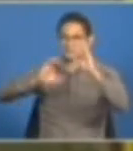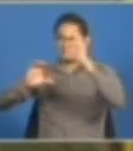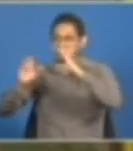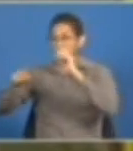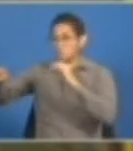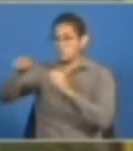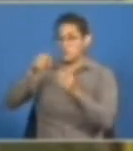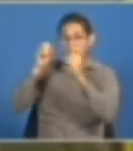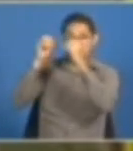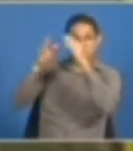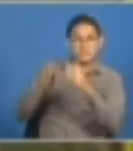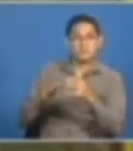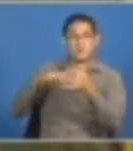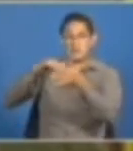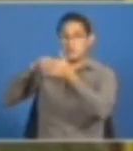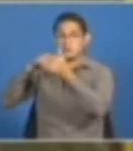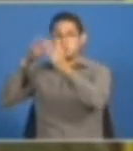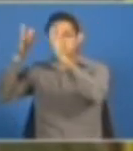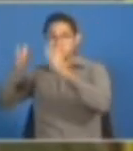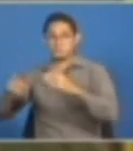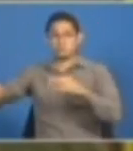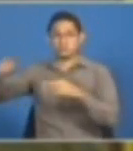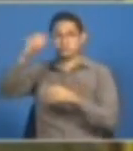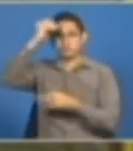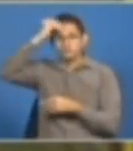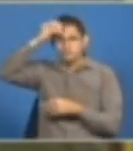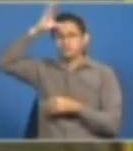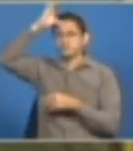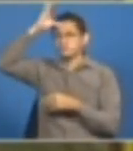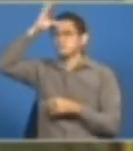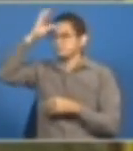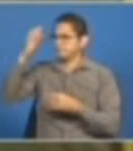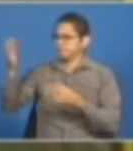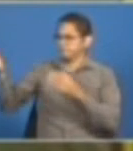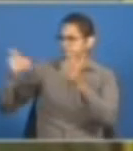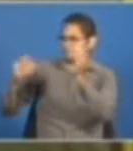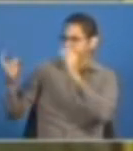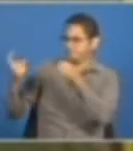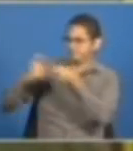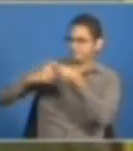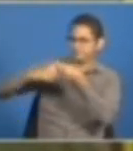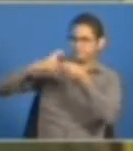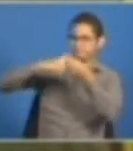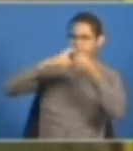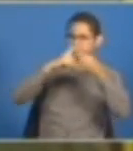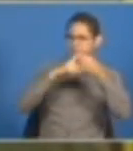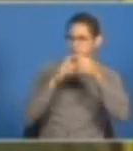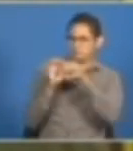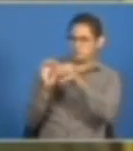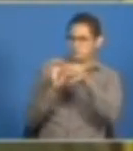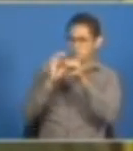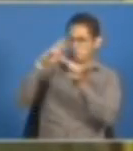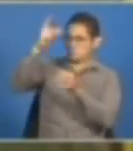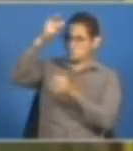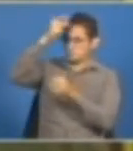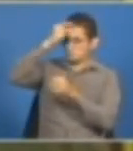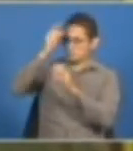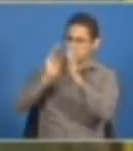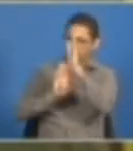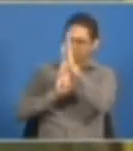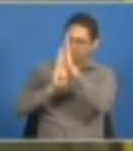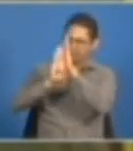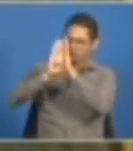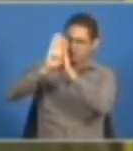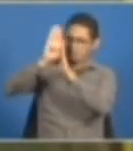estudiantes con experiencia para que se incorporen al desarrollo del gobierno para que